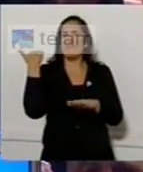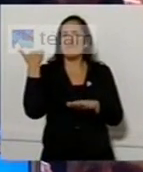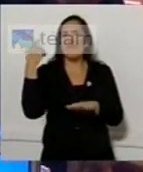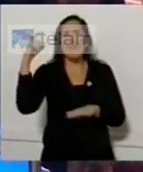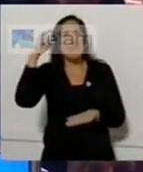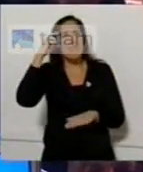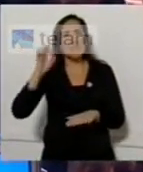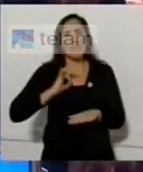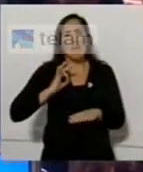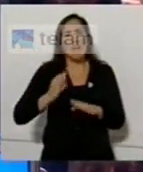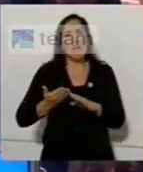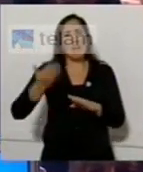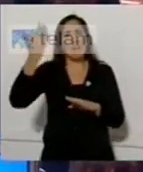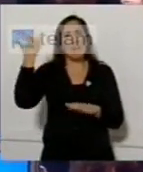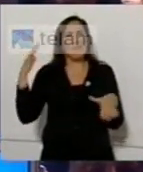10 años.